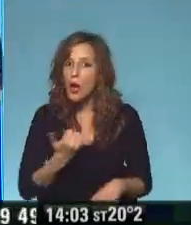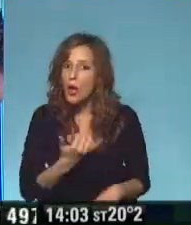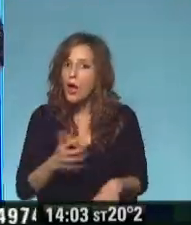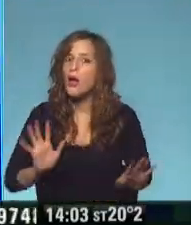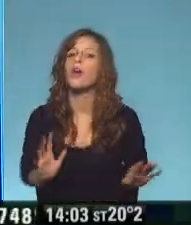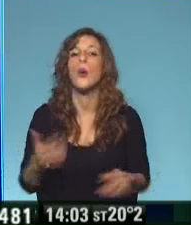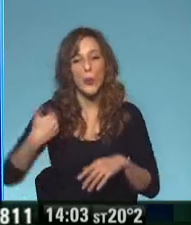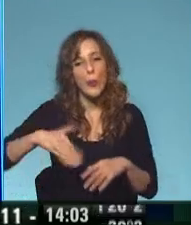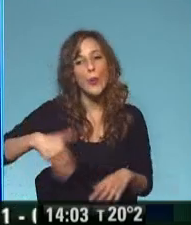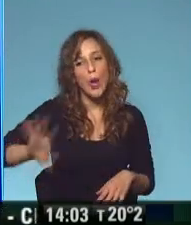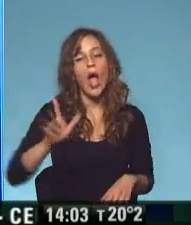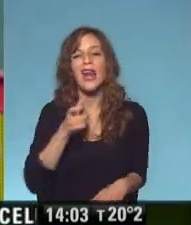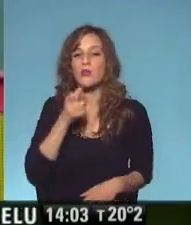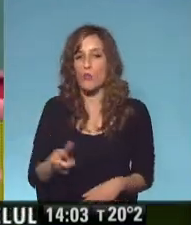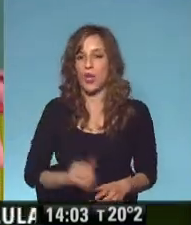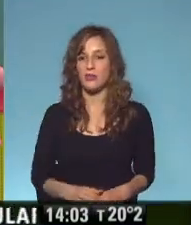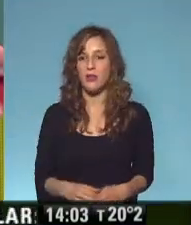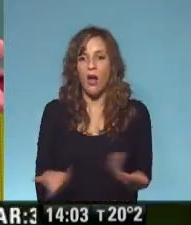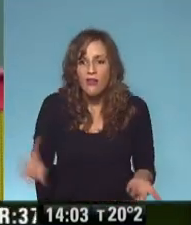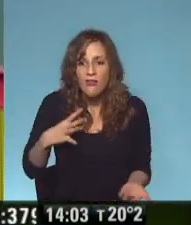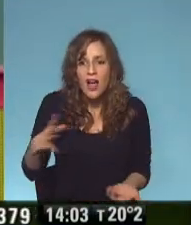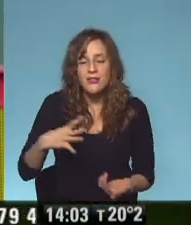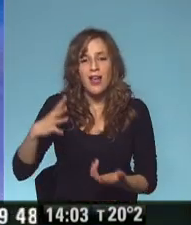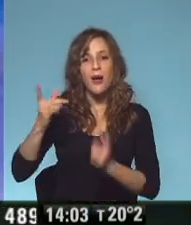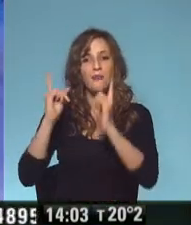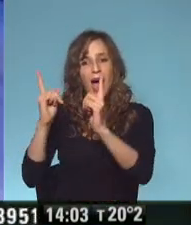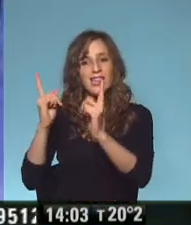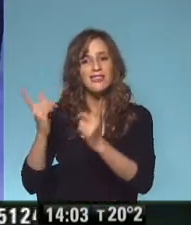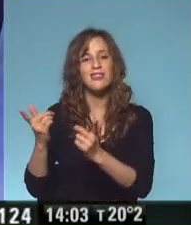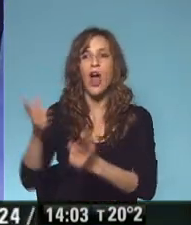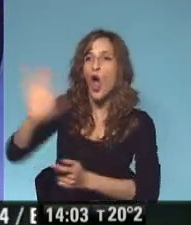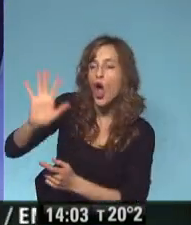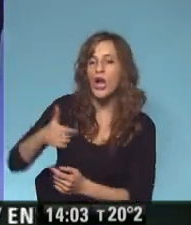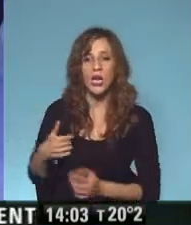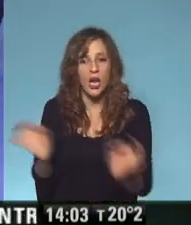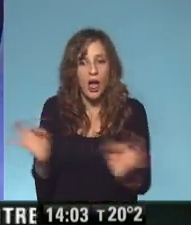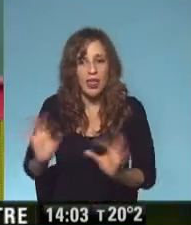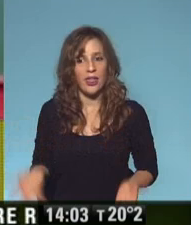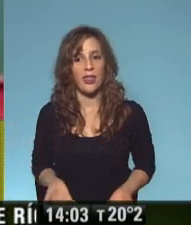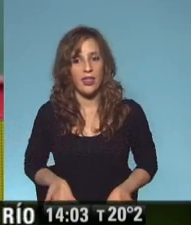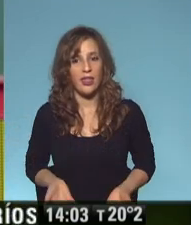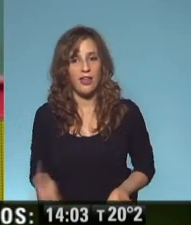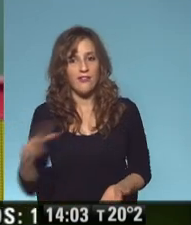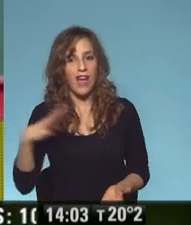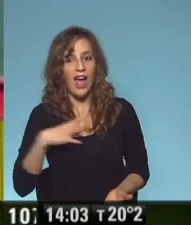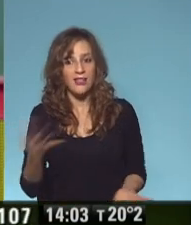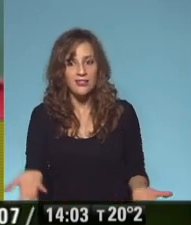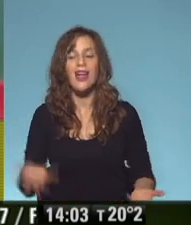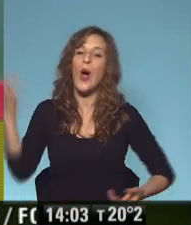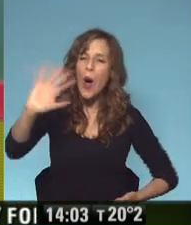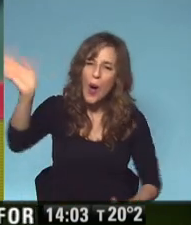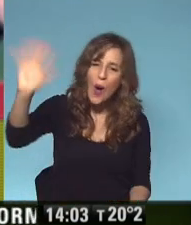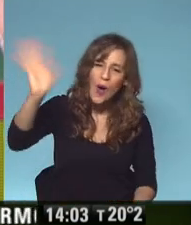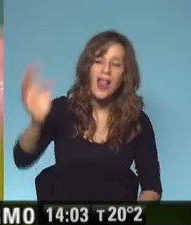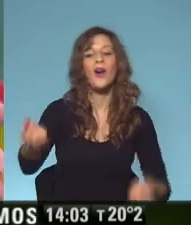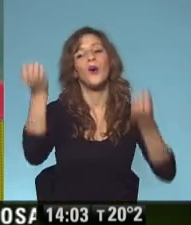todas. Pero la tenemos a Nuria que ni la saludamos todavía. No, sí, la dejamos ahí. Yo no pude saludar a los chicos. Perdón.